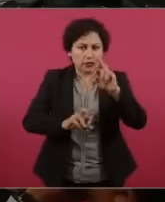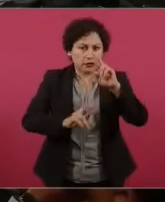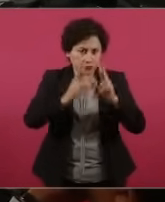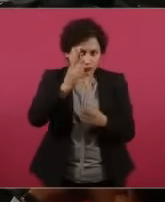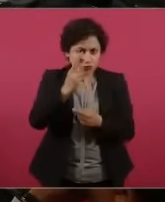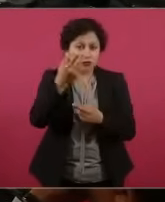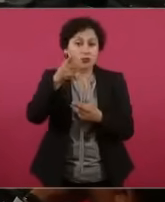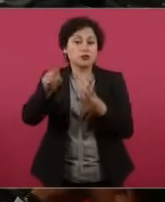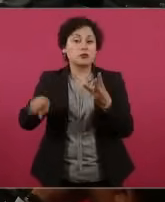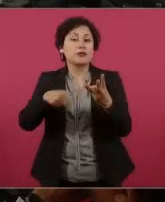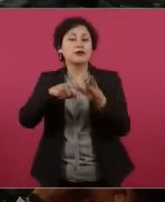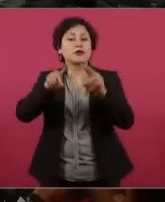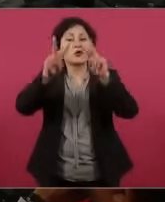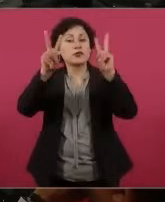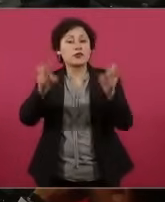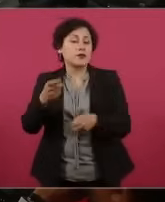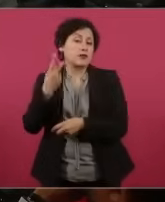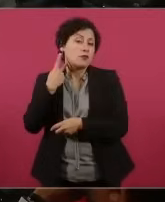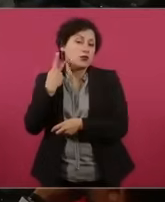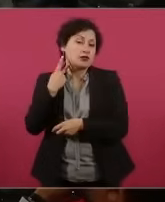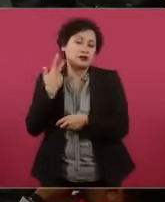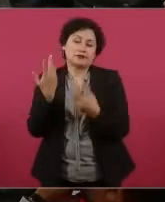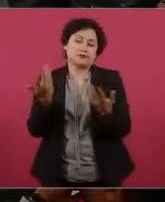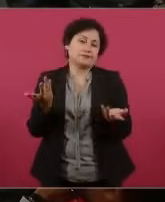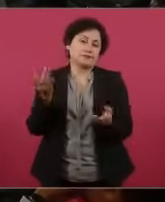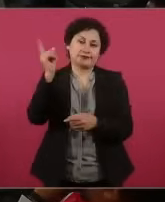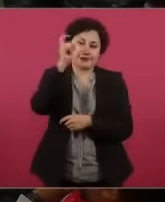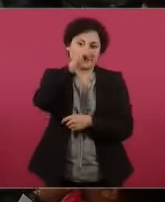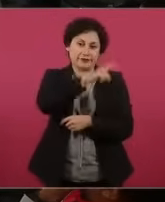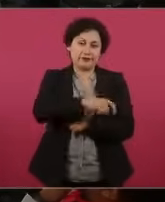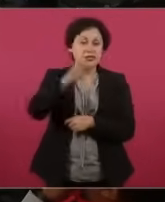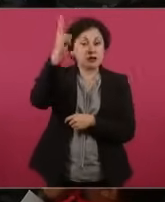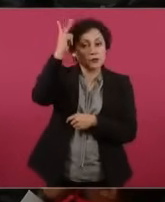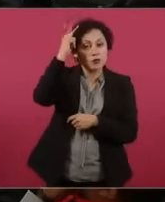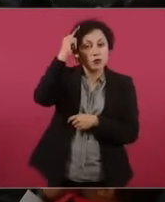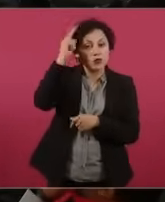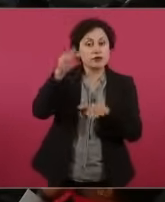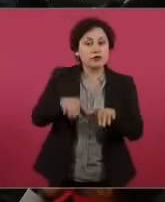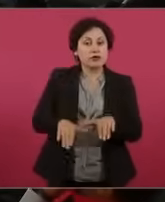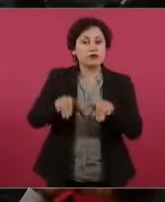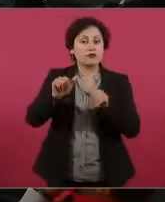Ya no estaba don Porfirio, pero se quedó doña Porfiria.